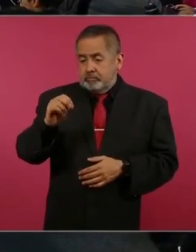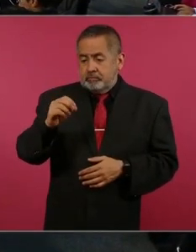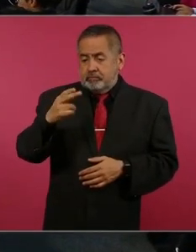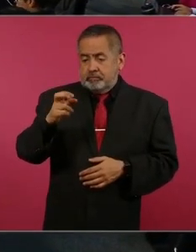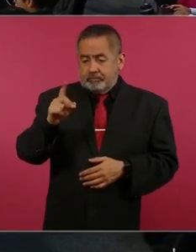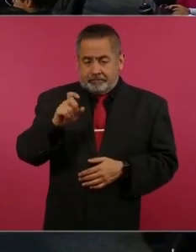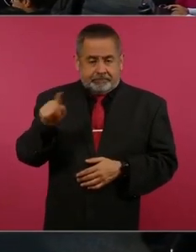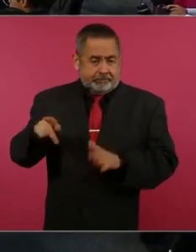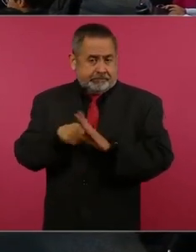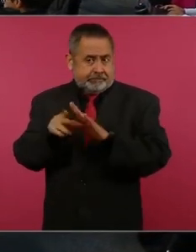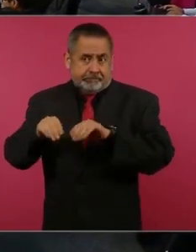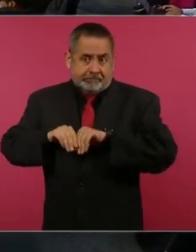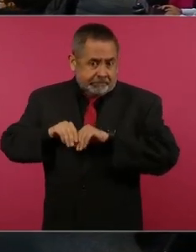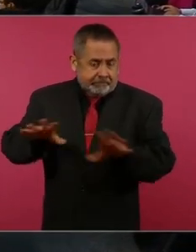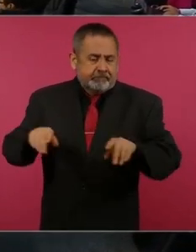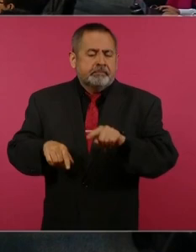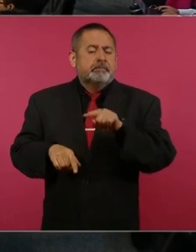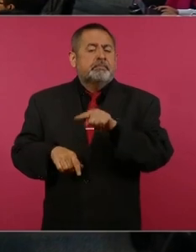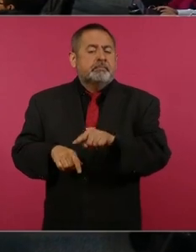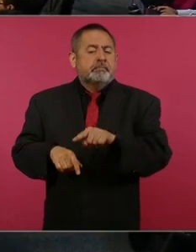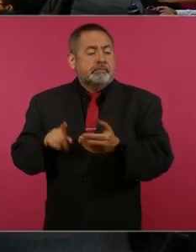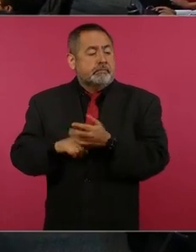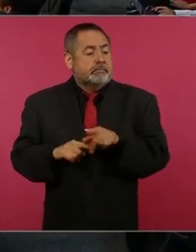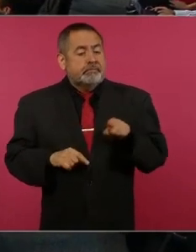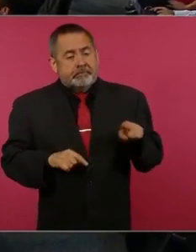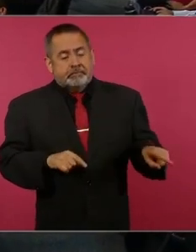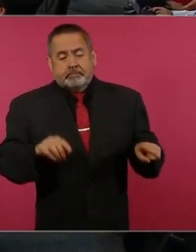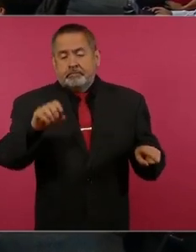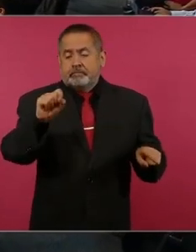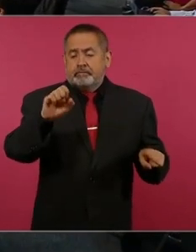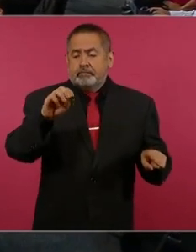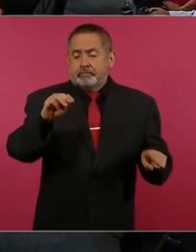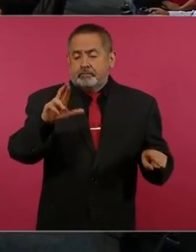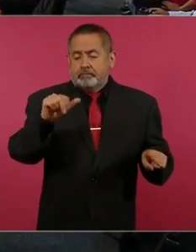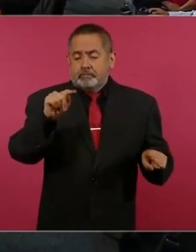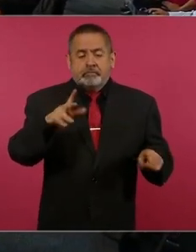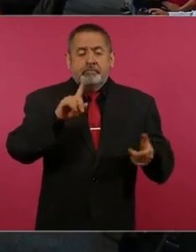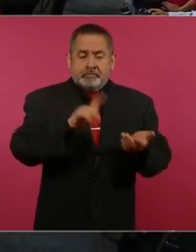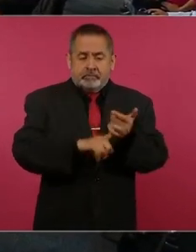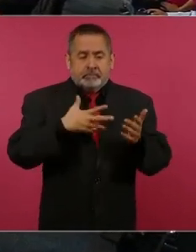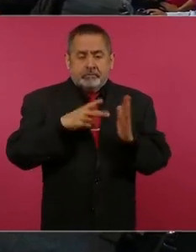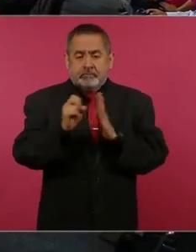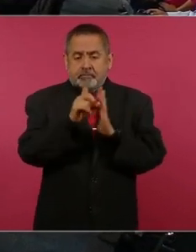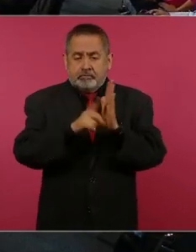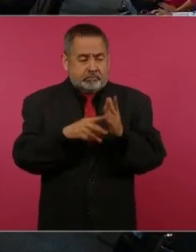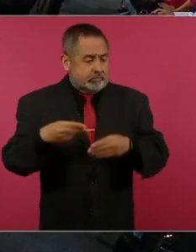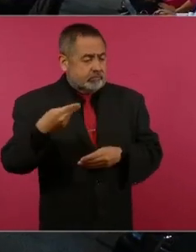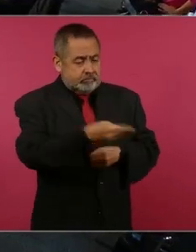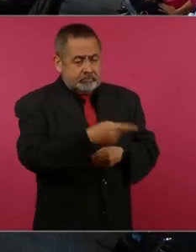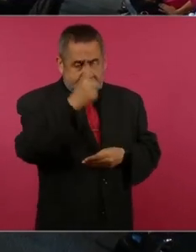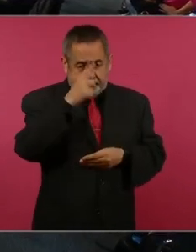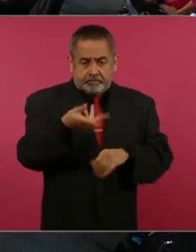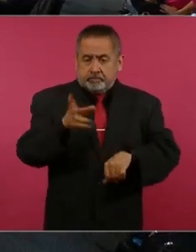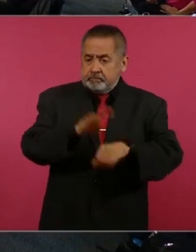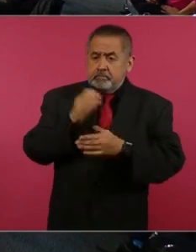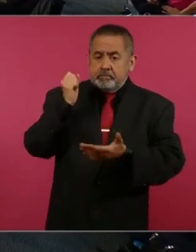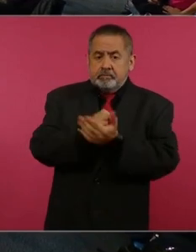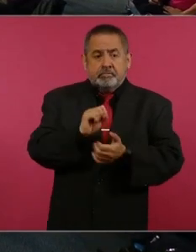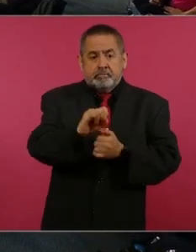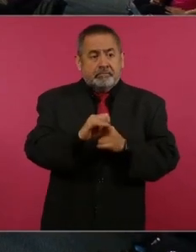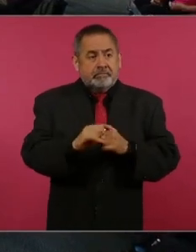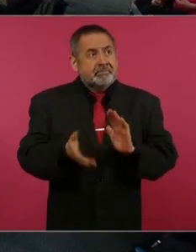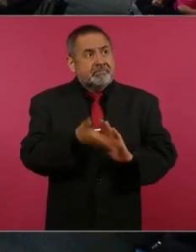periodismo ambiental Verde Bandera que la Semarnat tiene en su poder una solicitud para autorizar la construcción de